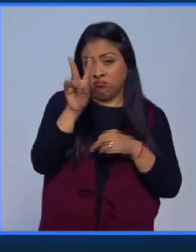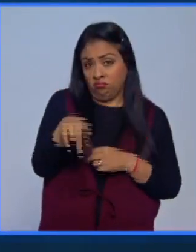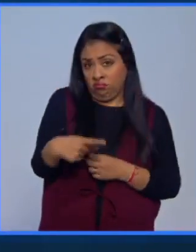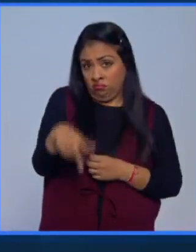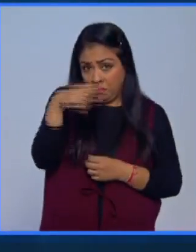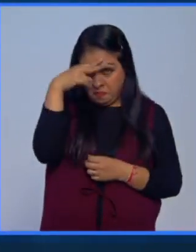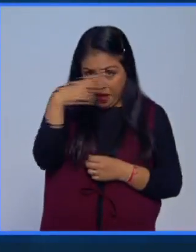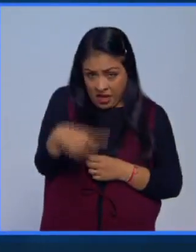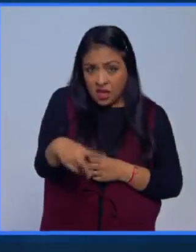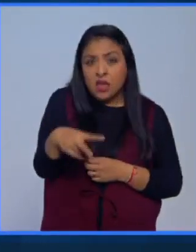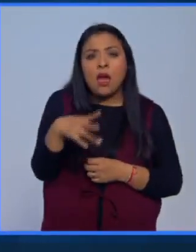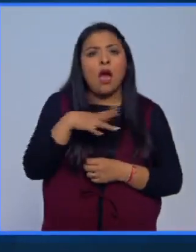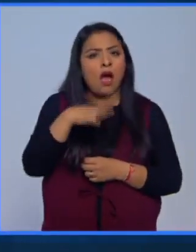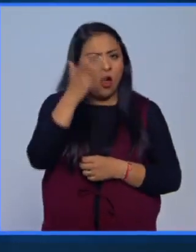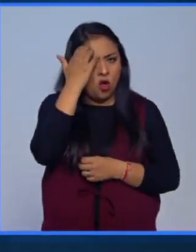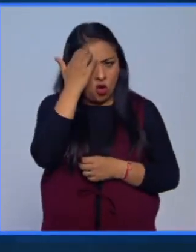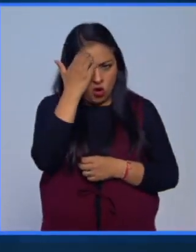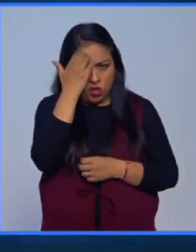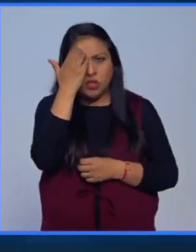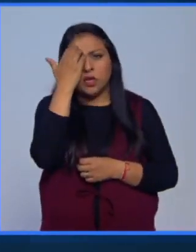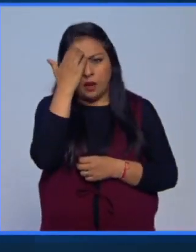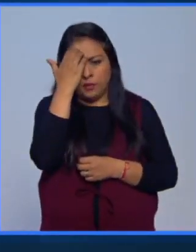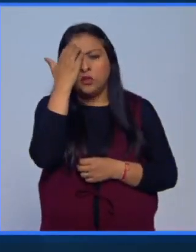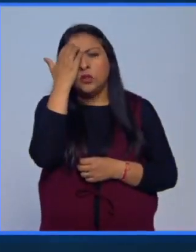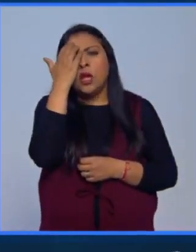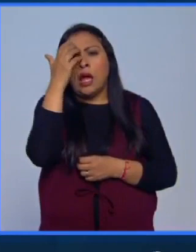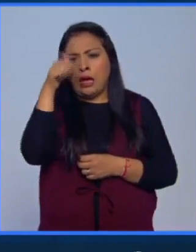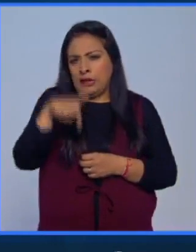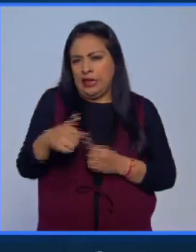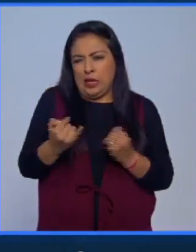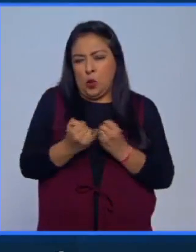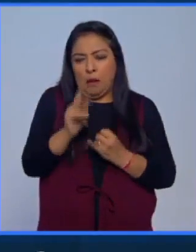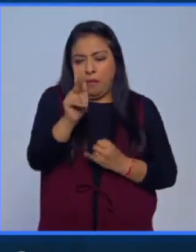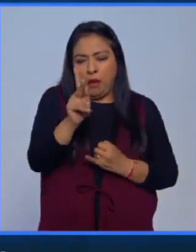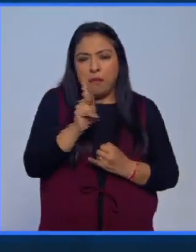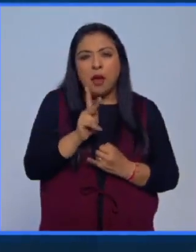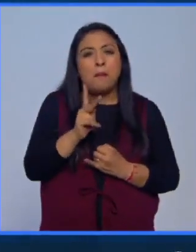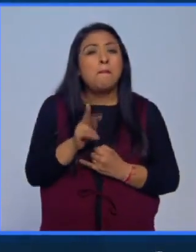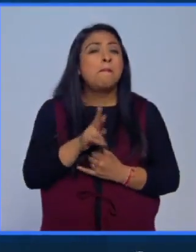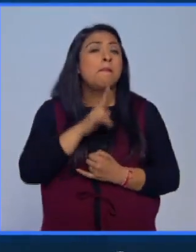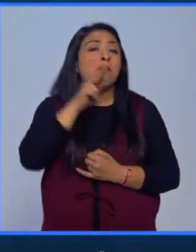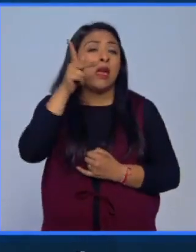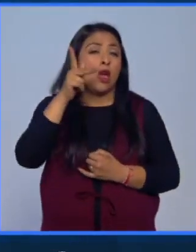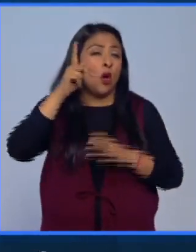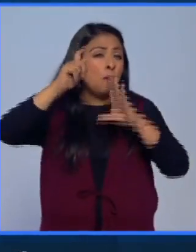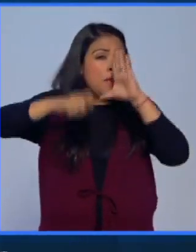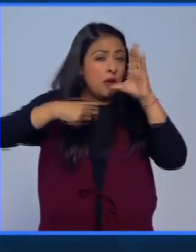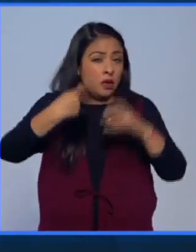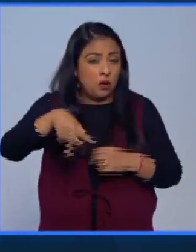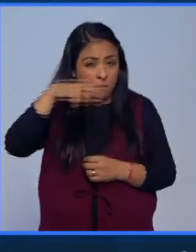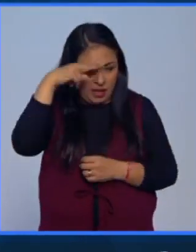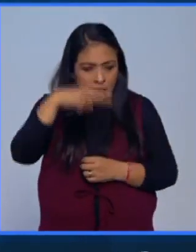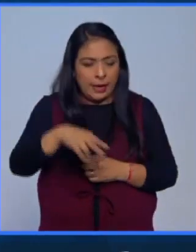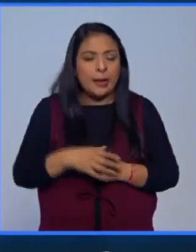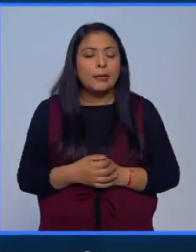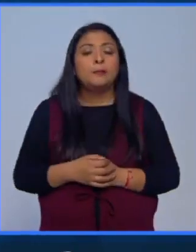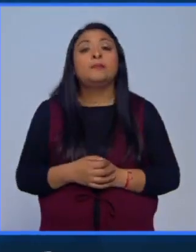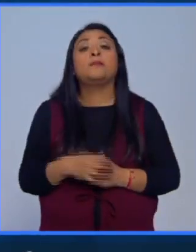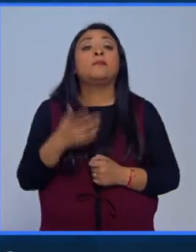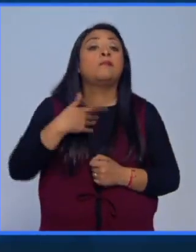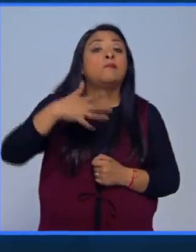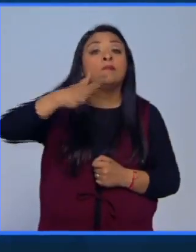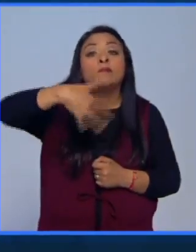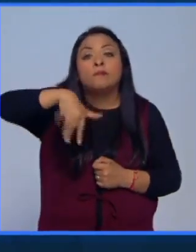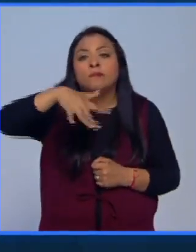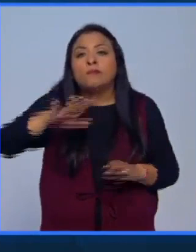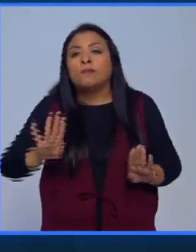México se conocen, como conocemos acá las mejores películas mexicanas, hemos ido a buscar